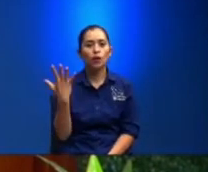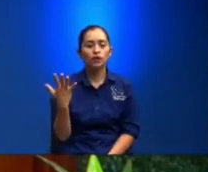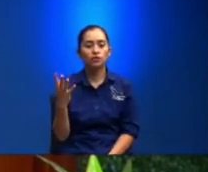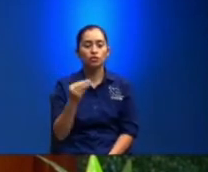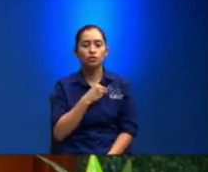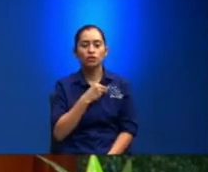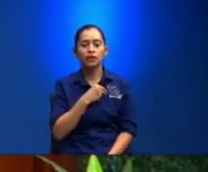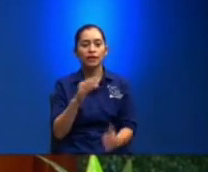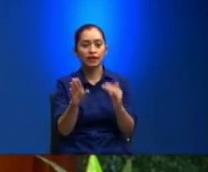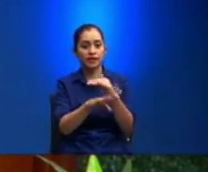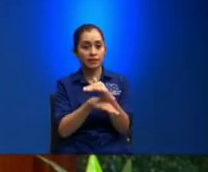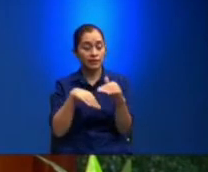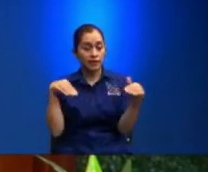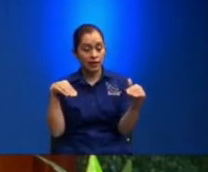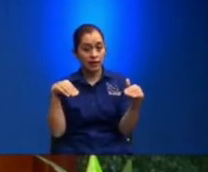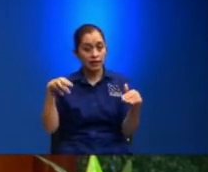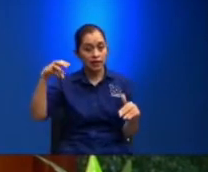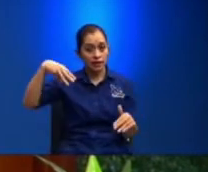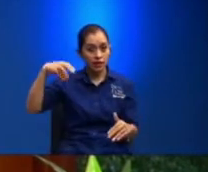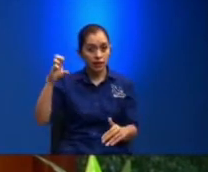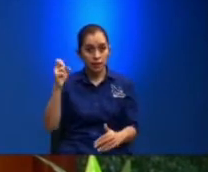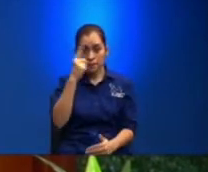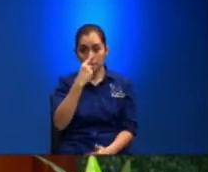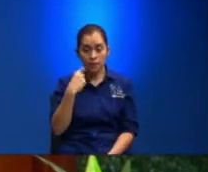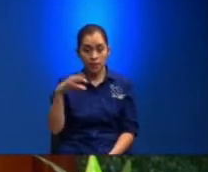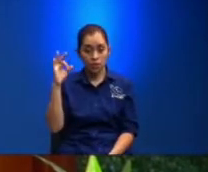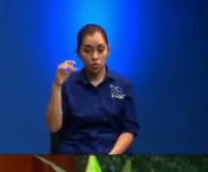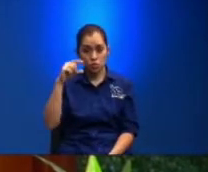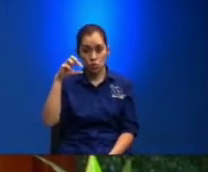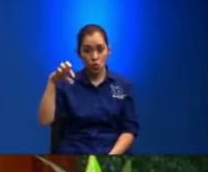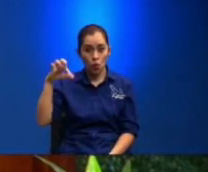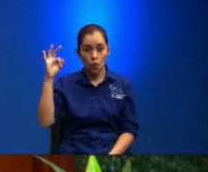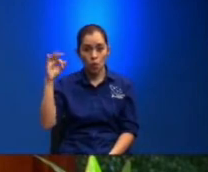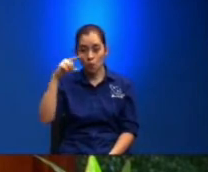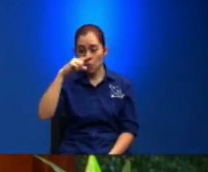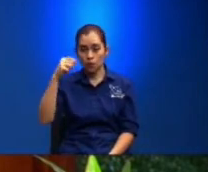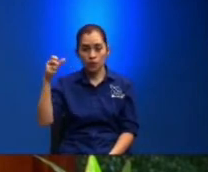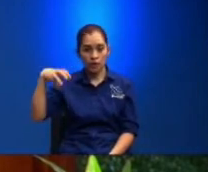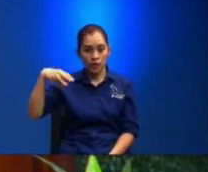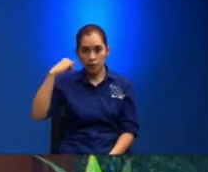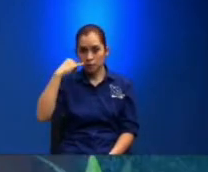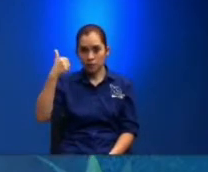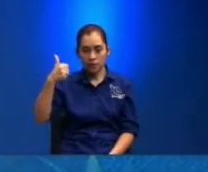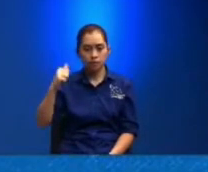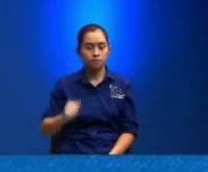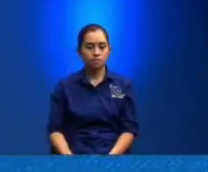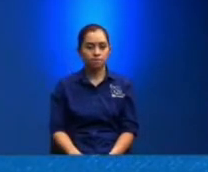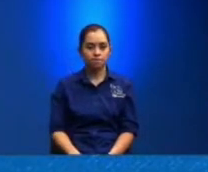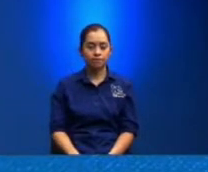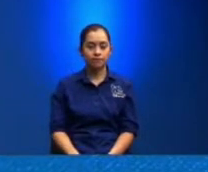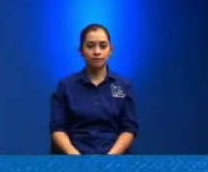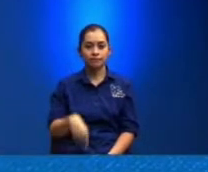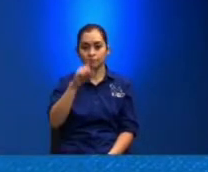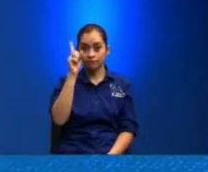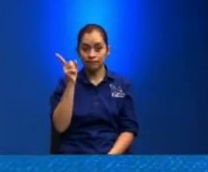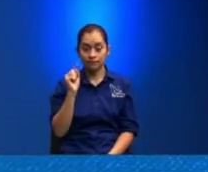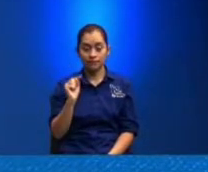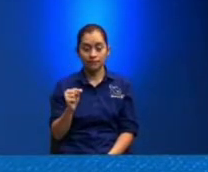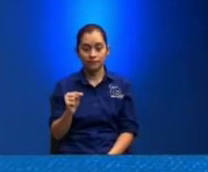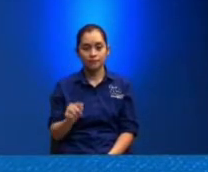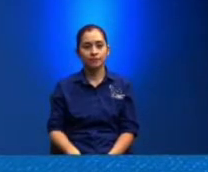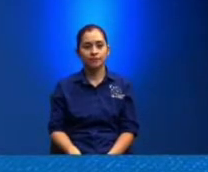también con sus 24 15 si no os parece bien